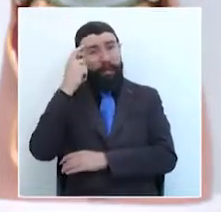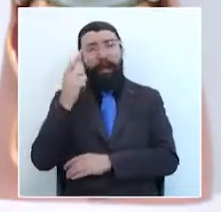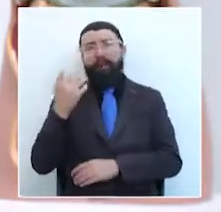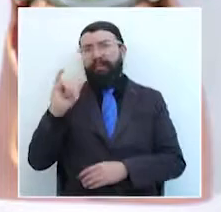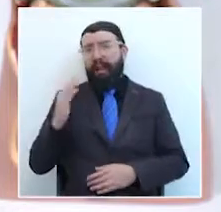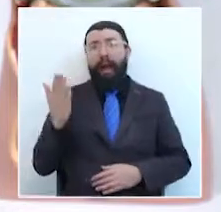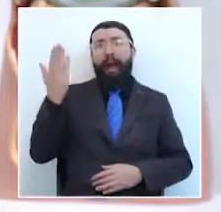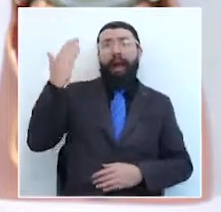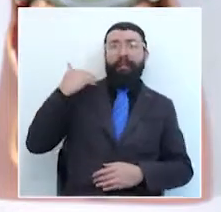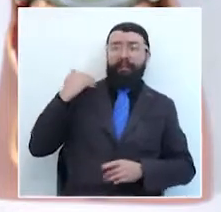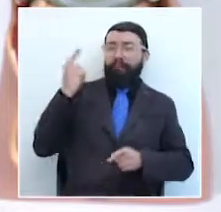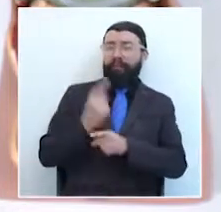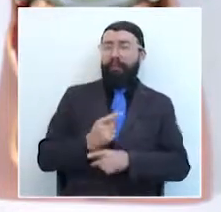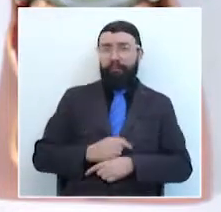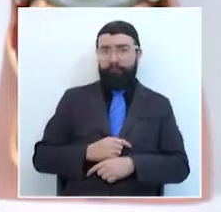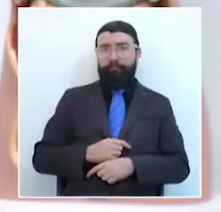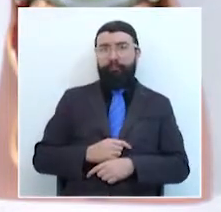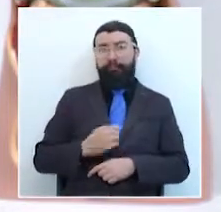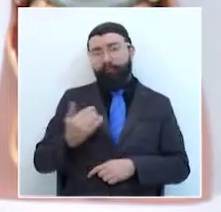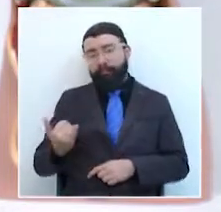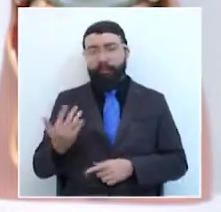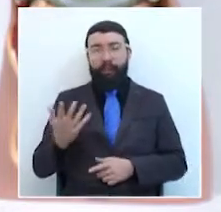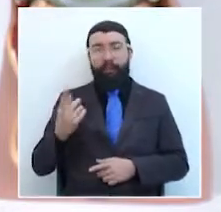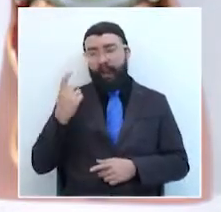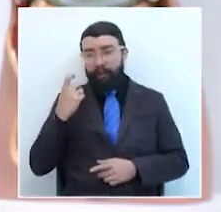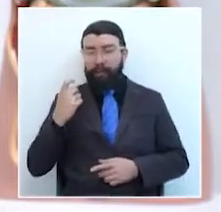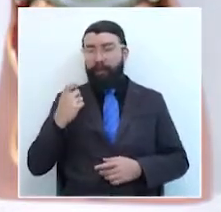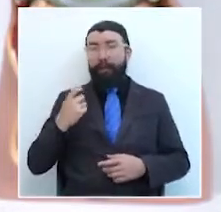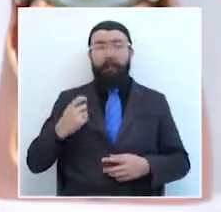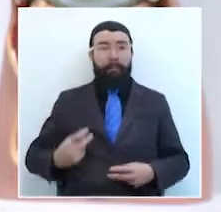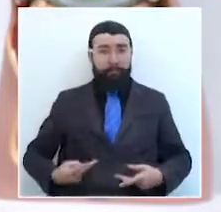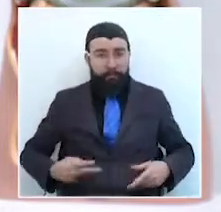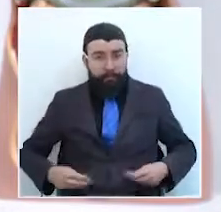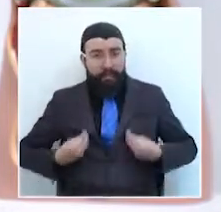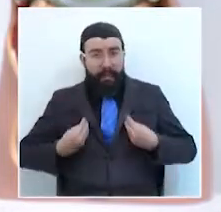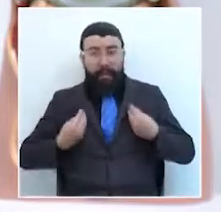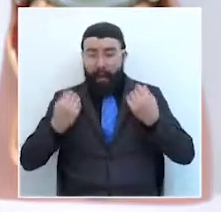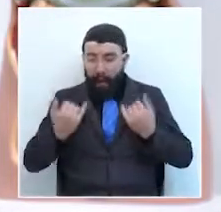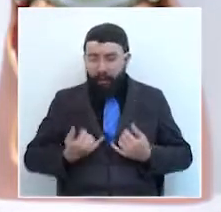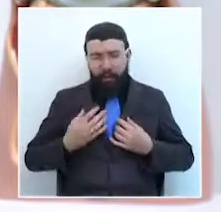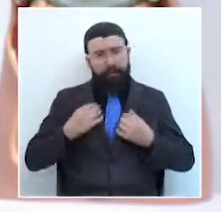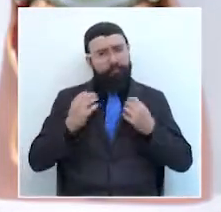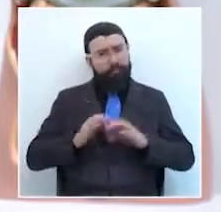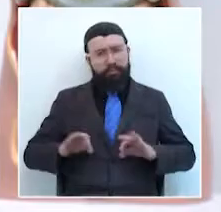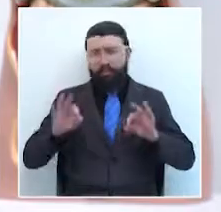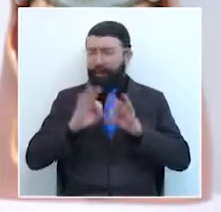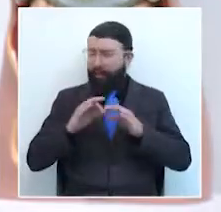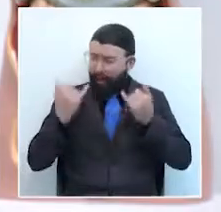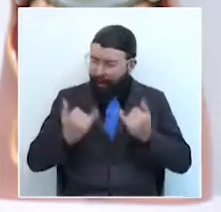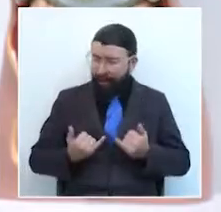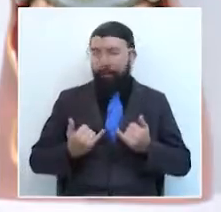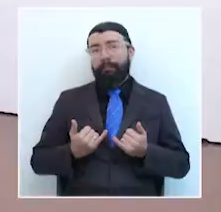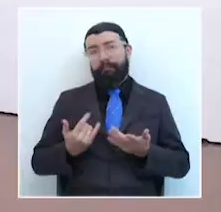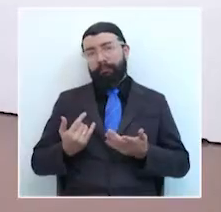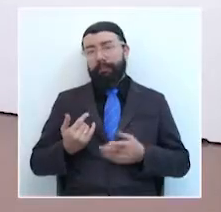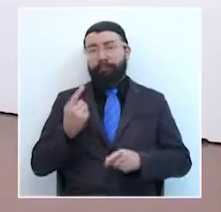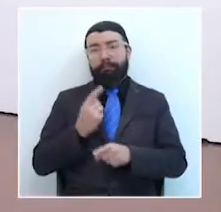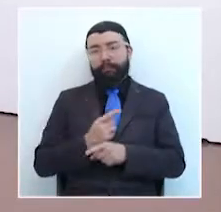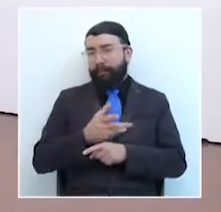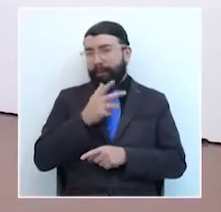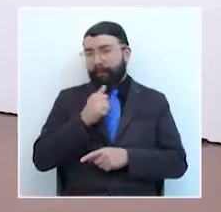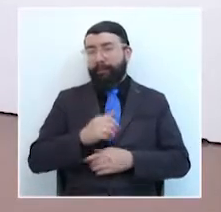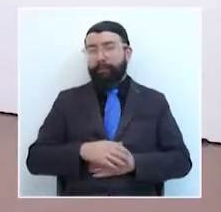ese momento y dejan de disfrutar de vivir este momento tan valioso que es el hoy el aquí y el ahora